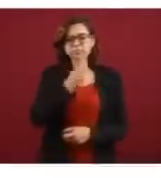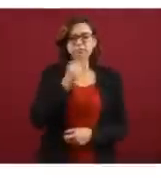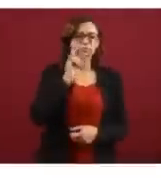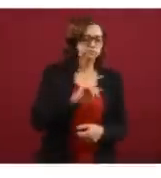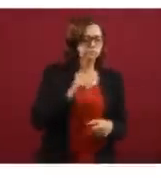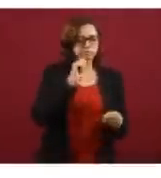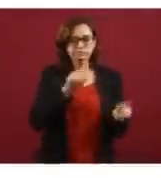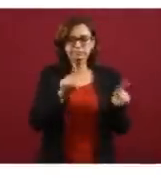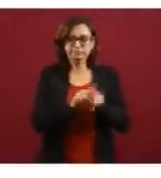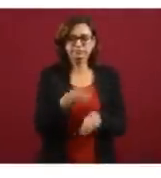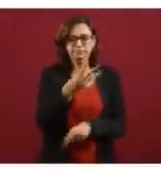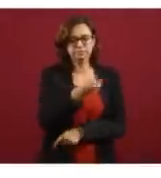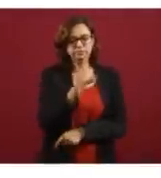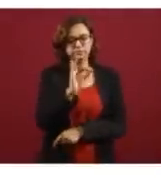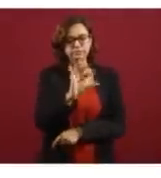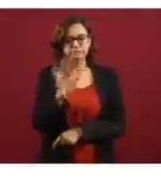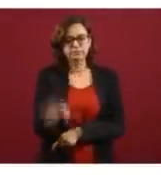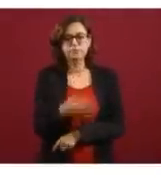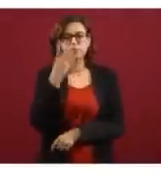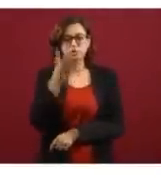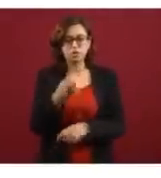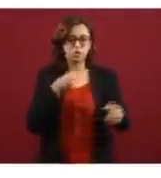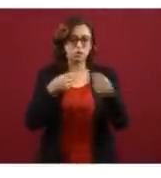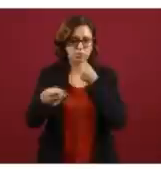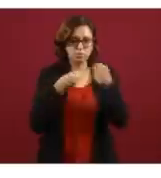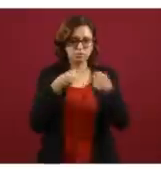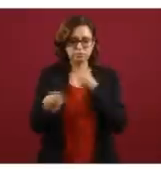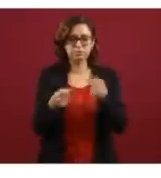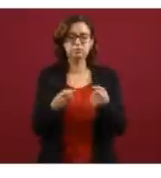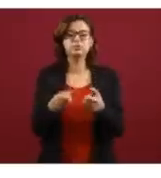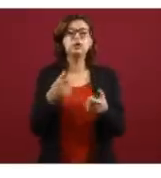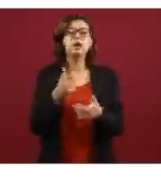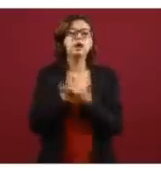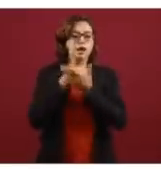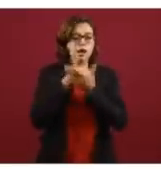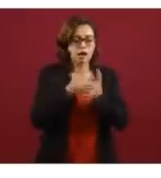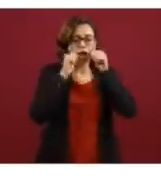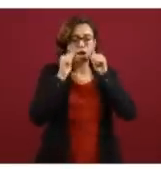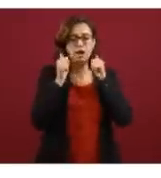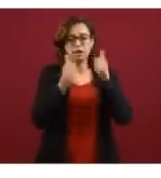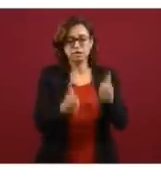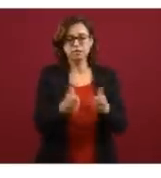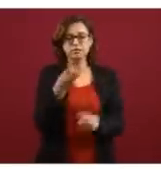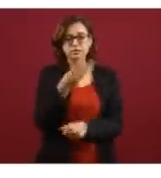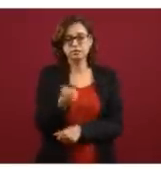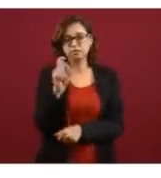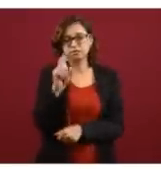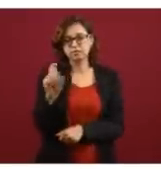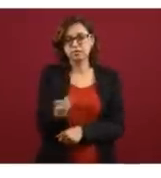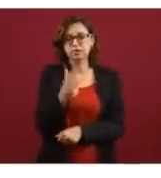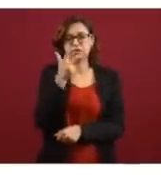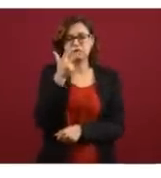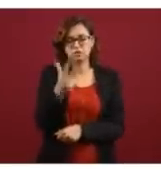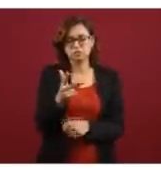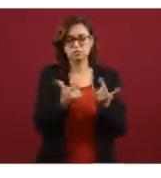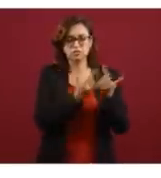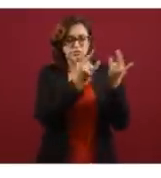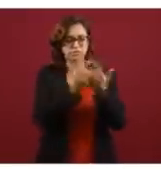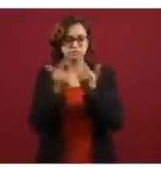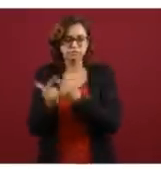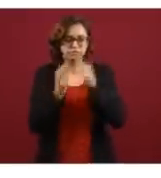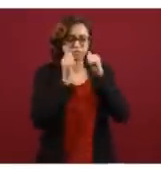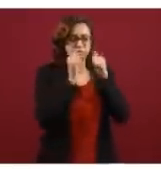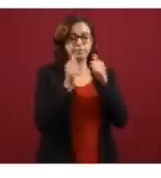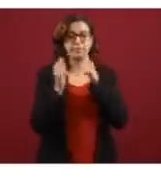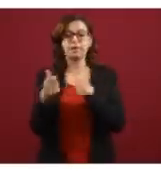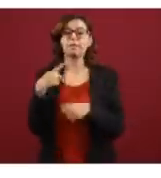mujeres, 348 periodistas, están siendo atendidos 338 casos. Lamentablemente, prevalece un clima